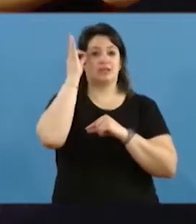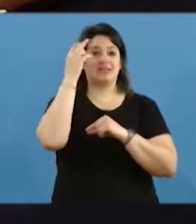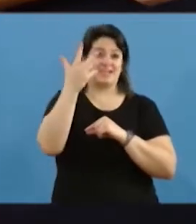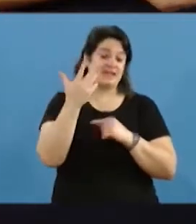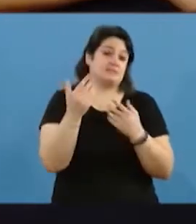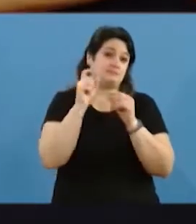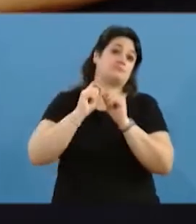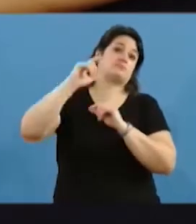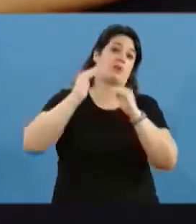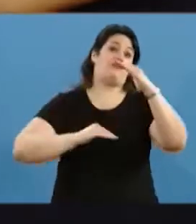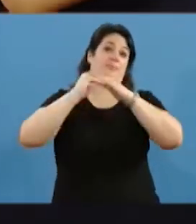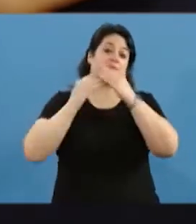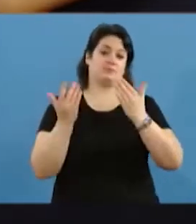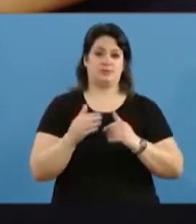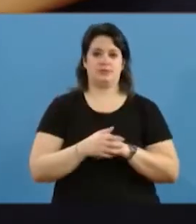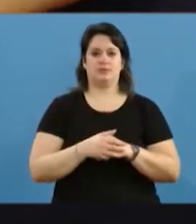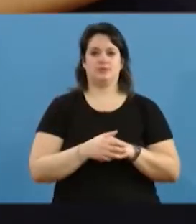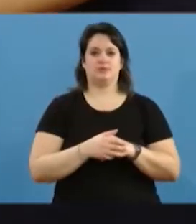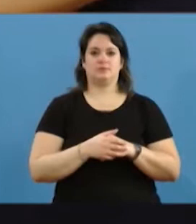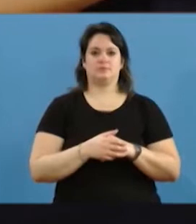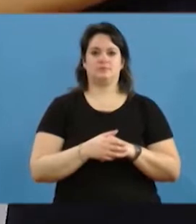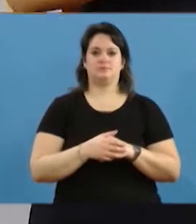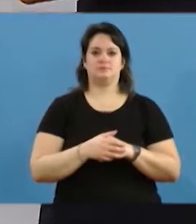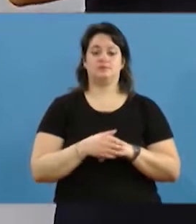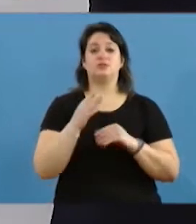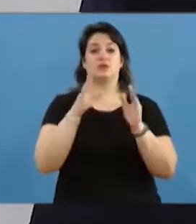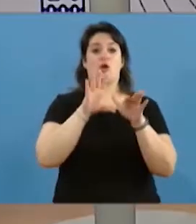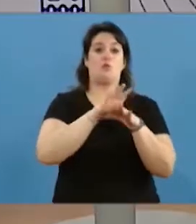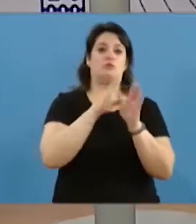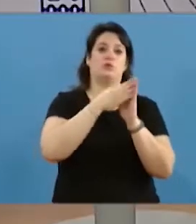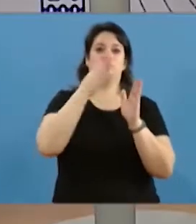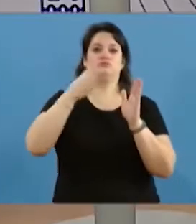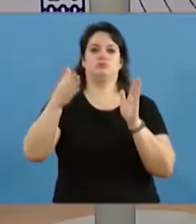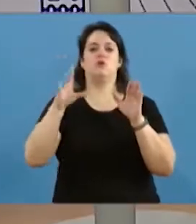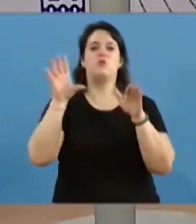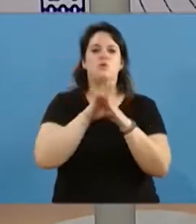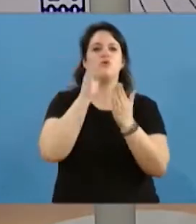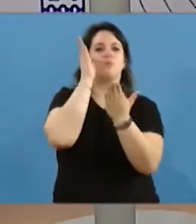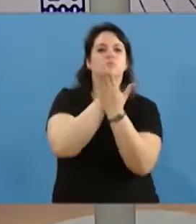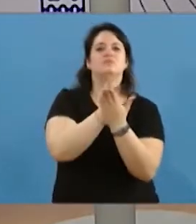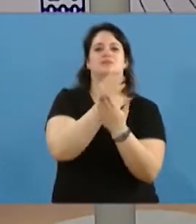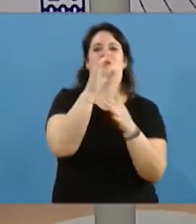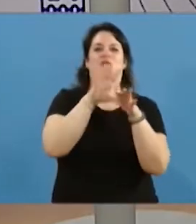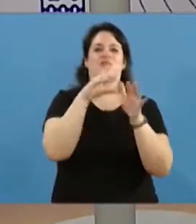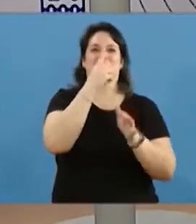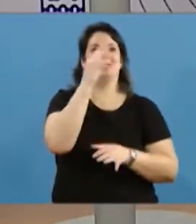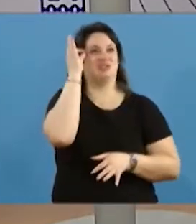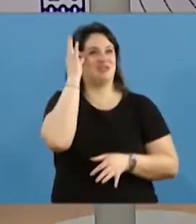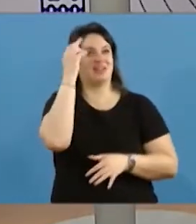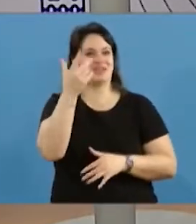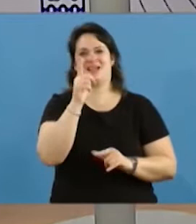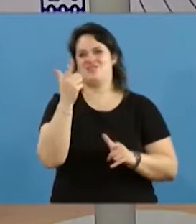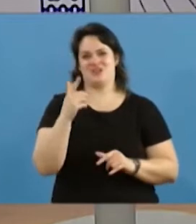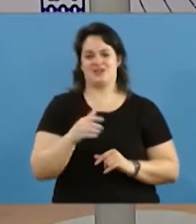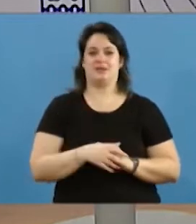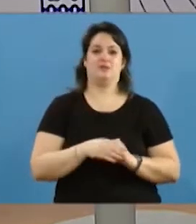133, uh-huh. ¿Sí? El 133 dentro de la escala que yo establecí no está así como marcadito. No está marcadito, ¿sí? Pero lo podemos encontrar.